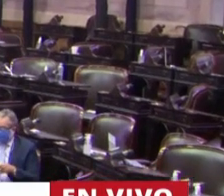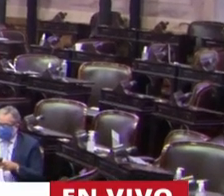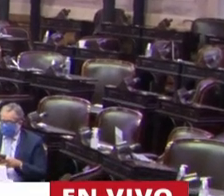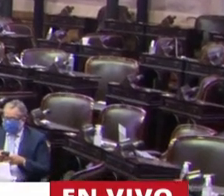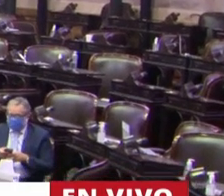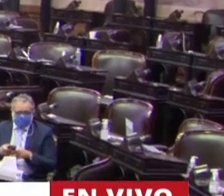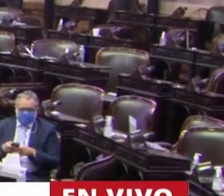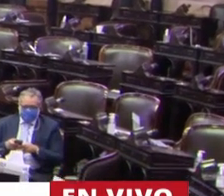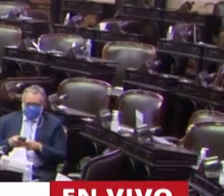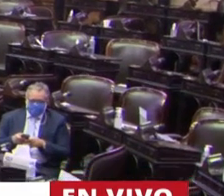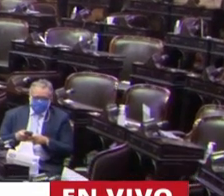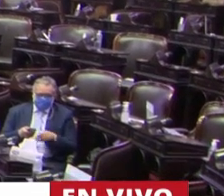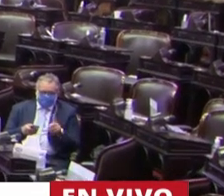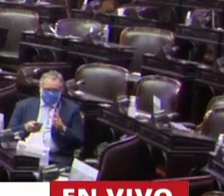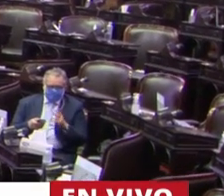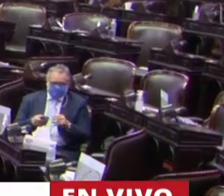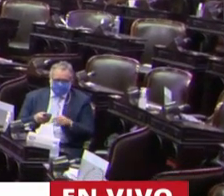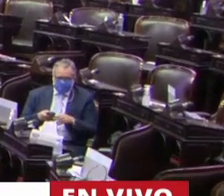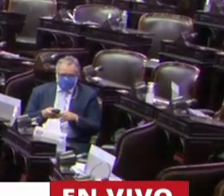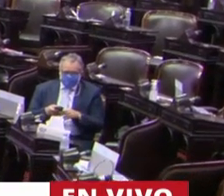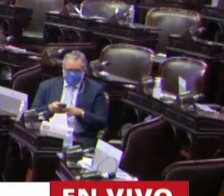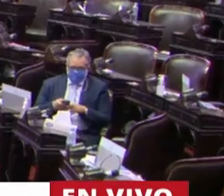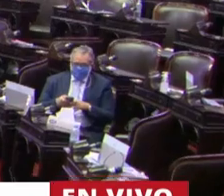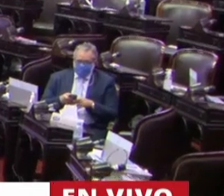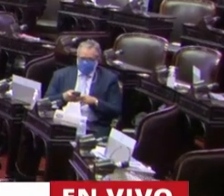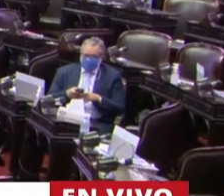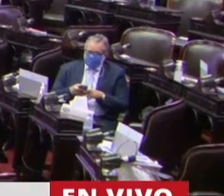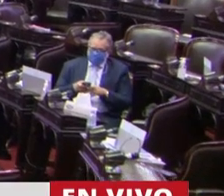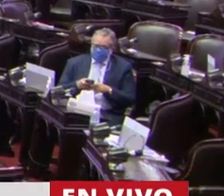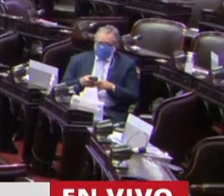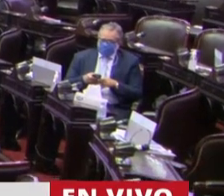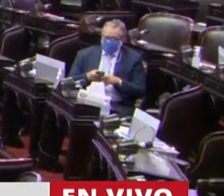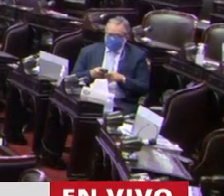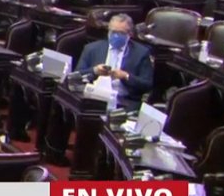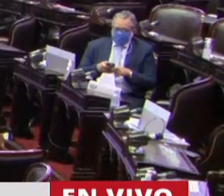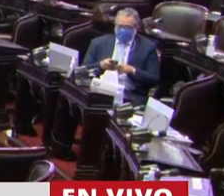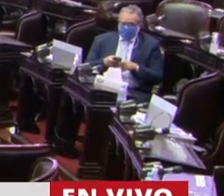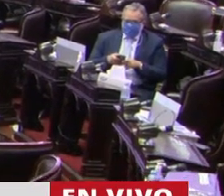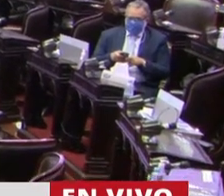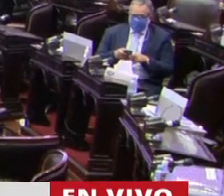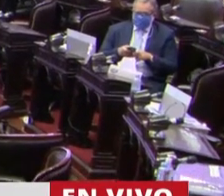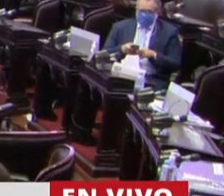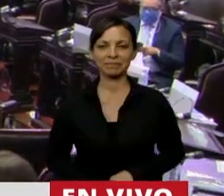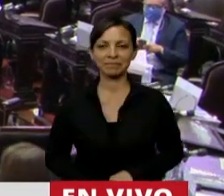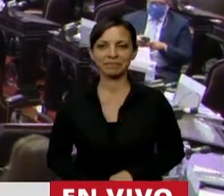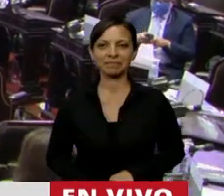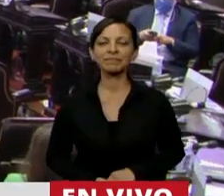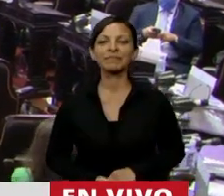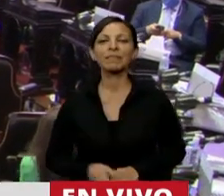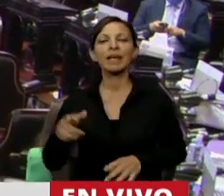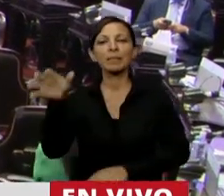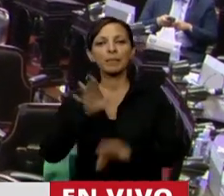Gracias, presidente. Estamos discutiendo este proyecto de aporte